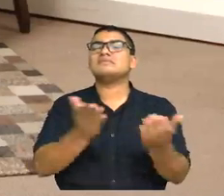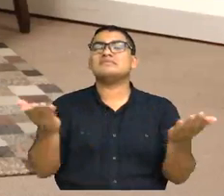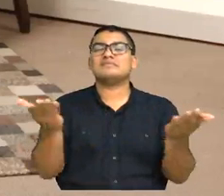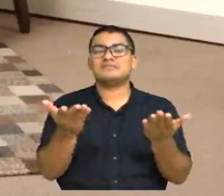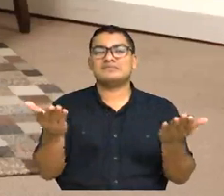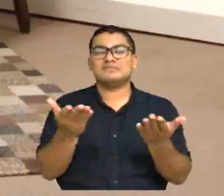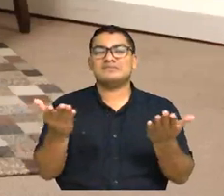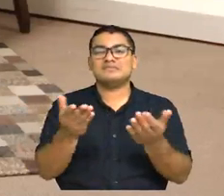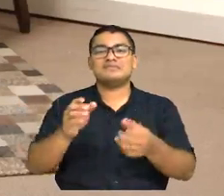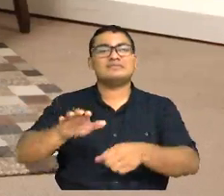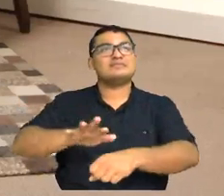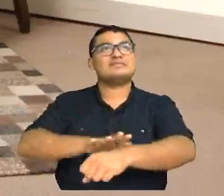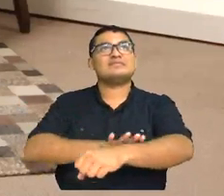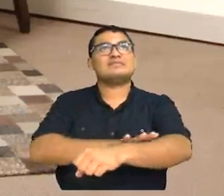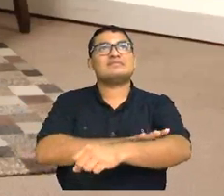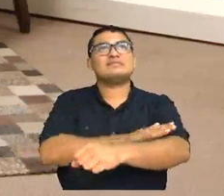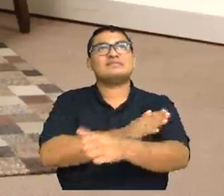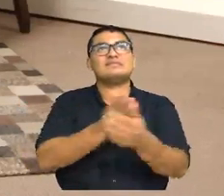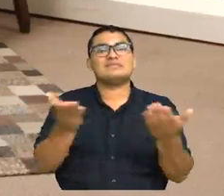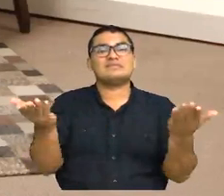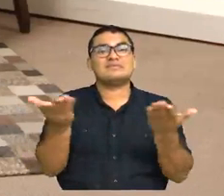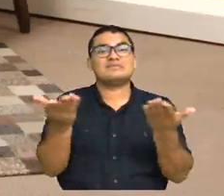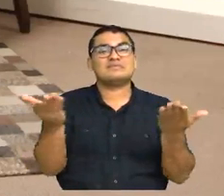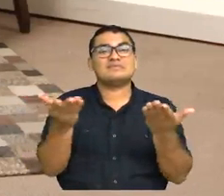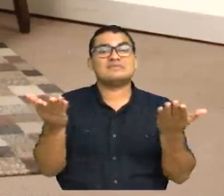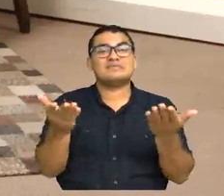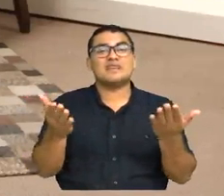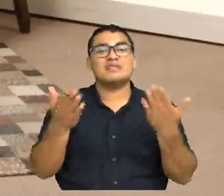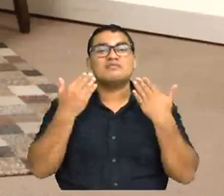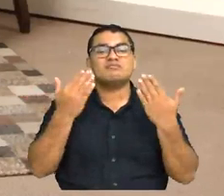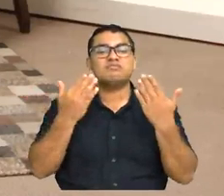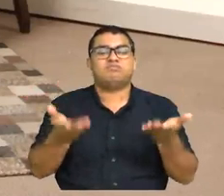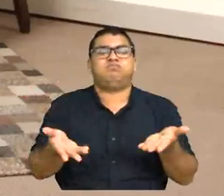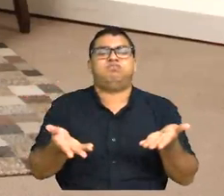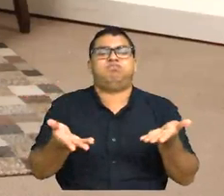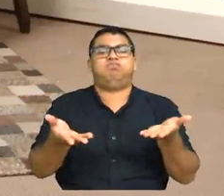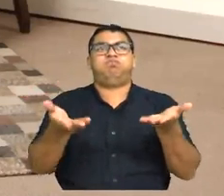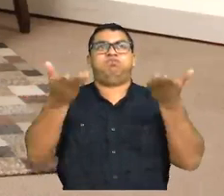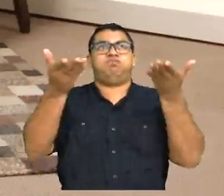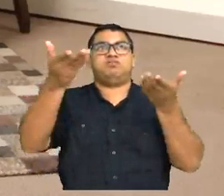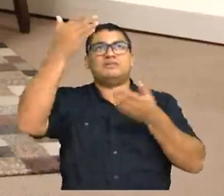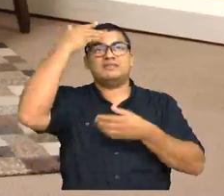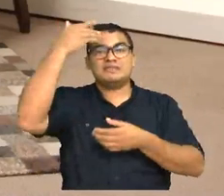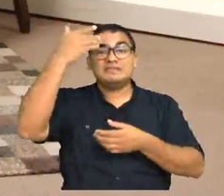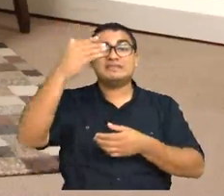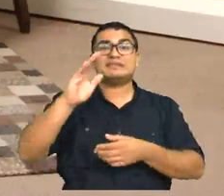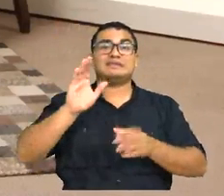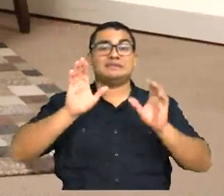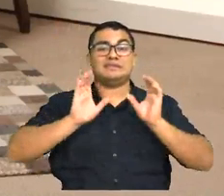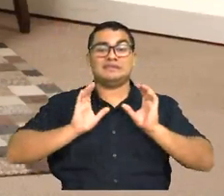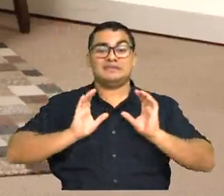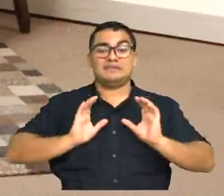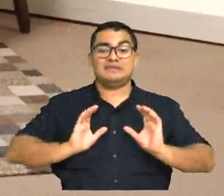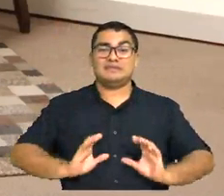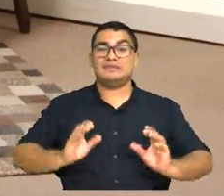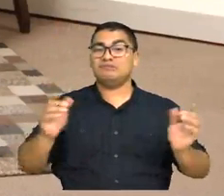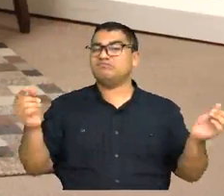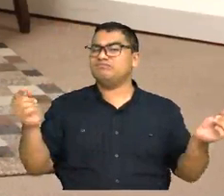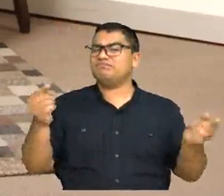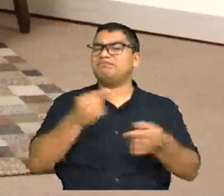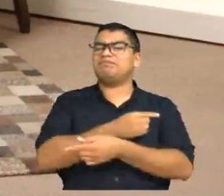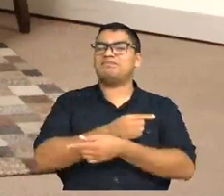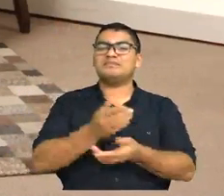aparte de la temperatura alta, que nos puede indicar que nuestro cuerpo está ante un golpe de calor?